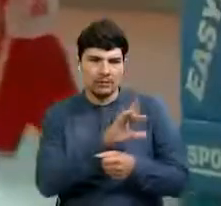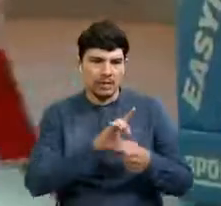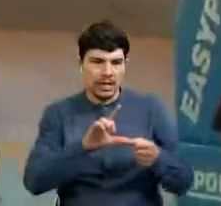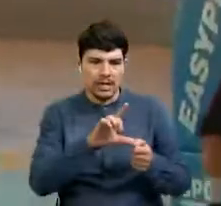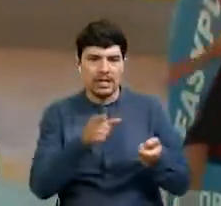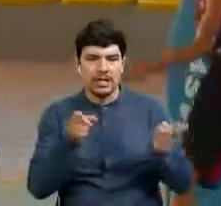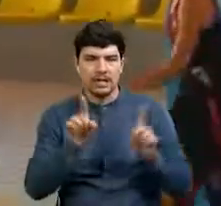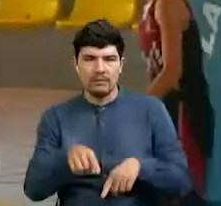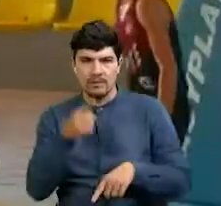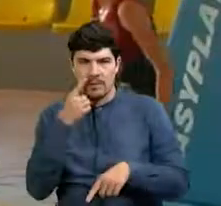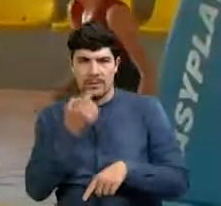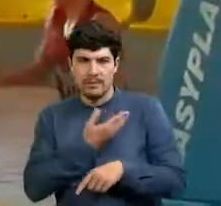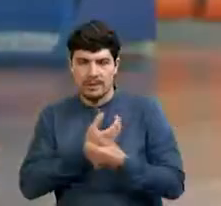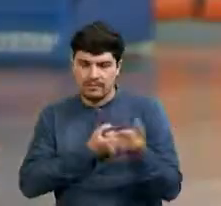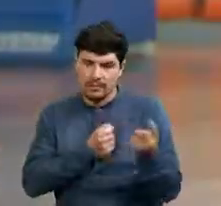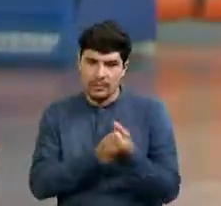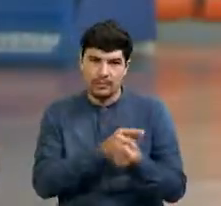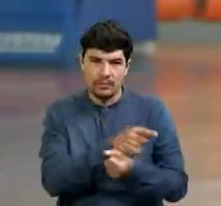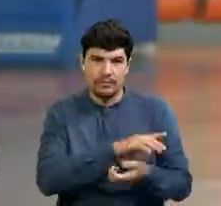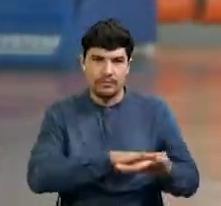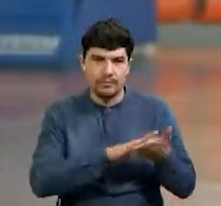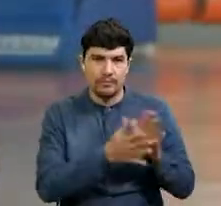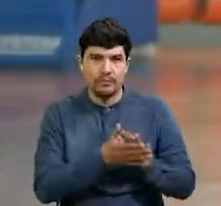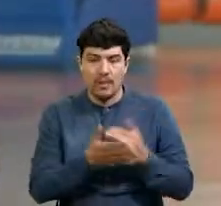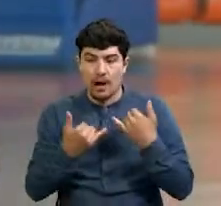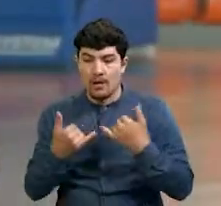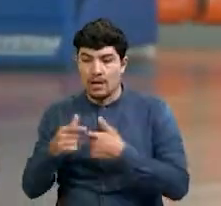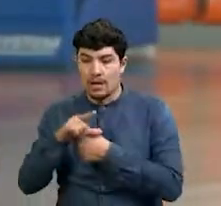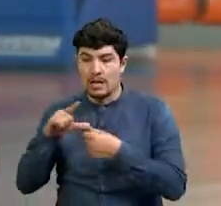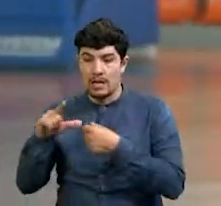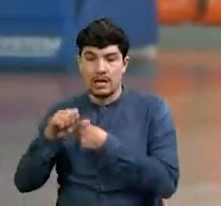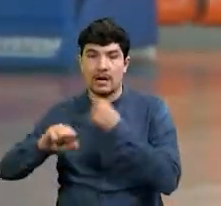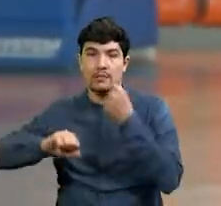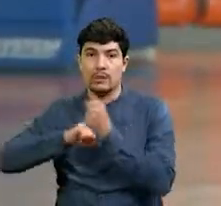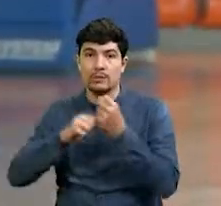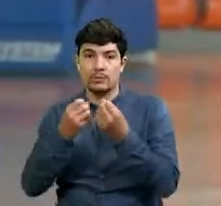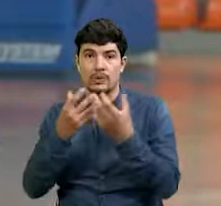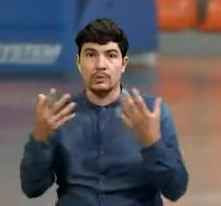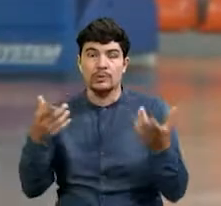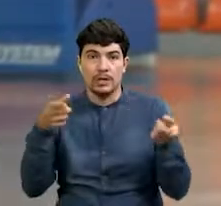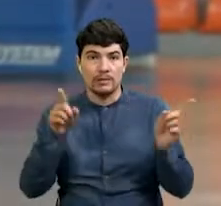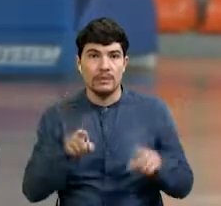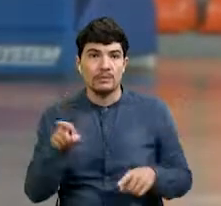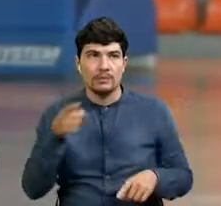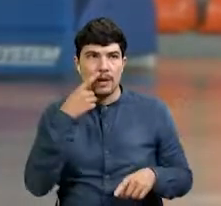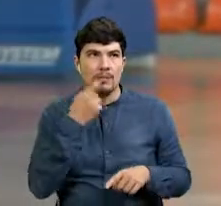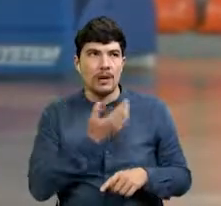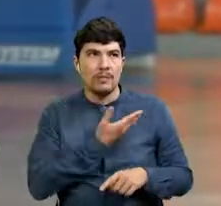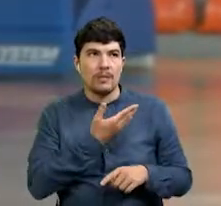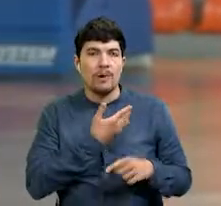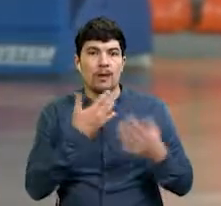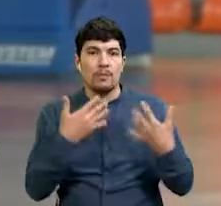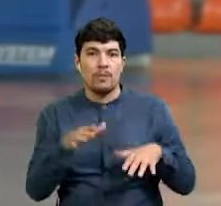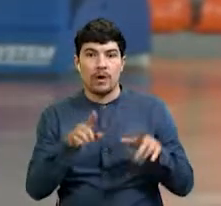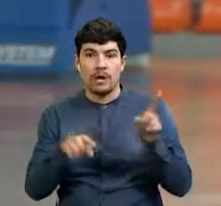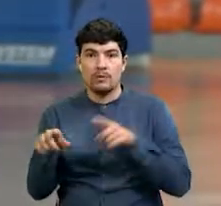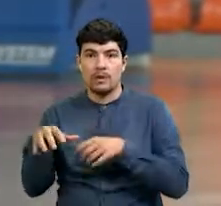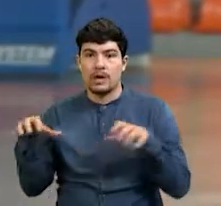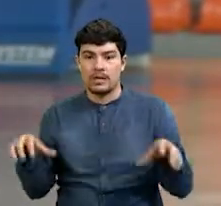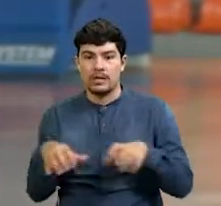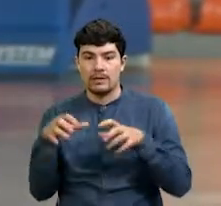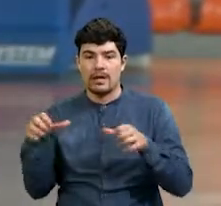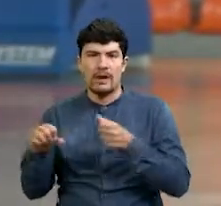los padres de familia en satisfactoriamente la liga pues no ha ayudado bastante los padres familia en algunas actividades